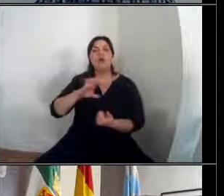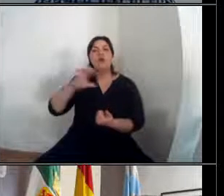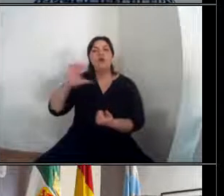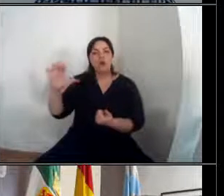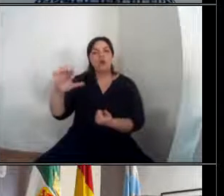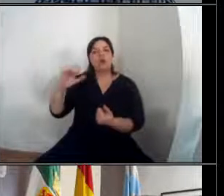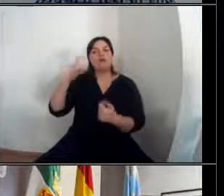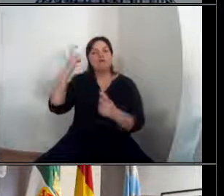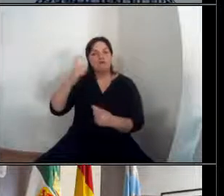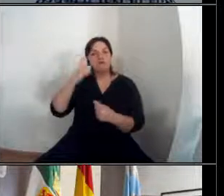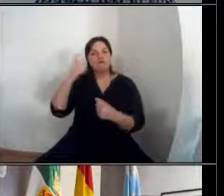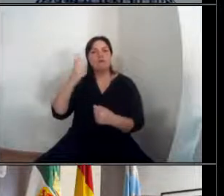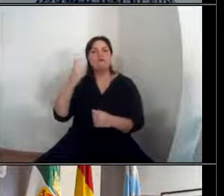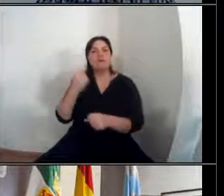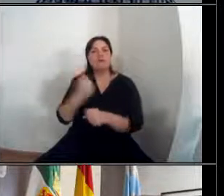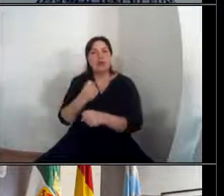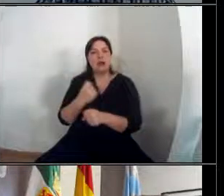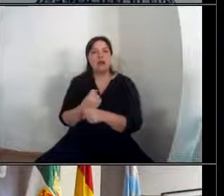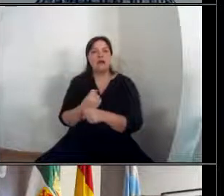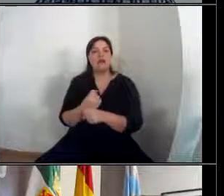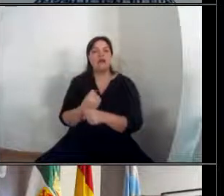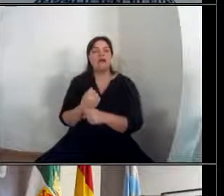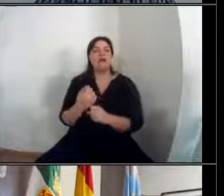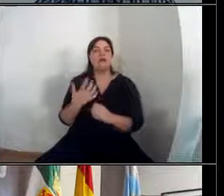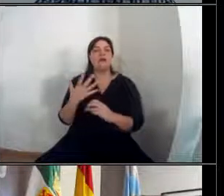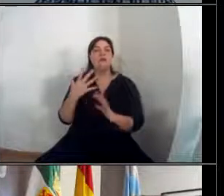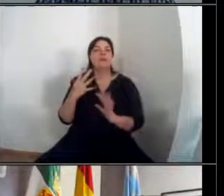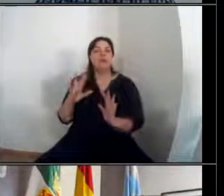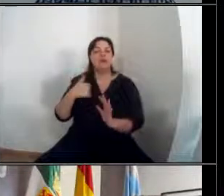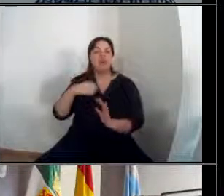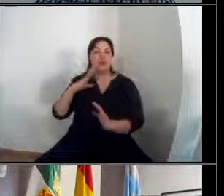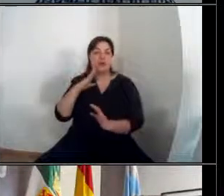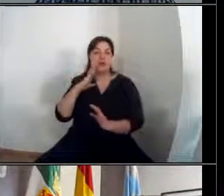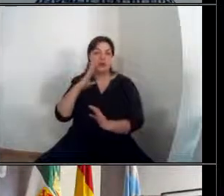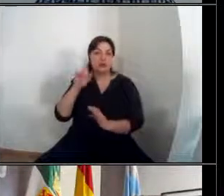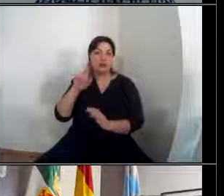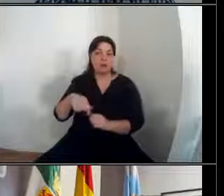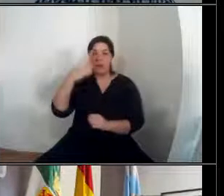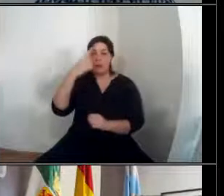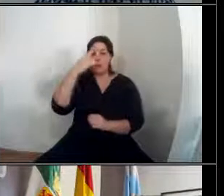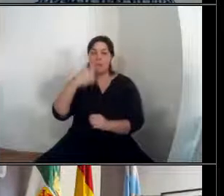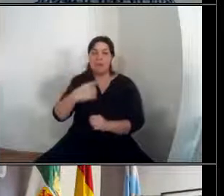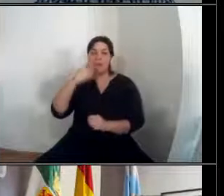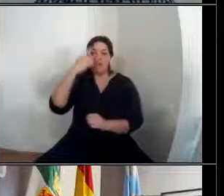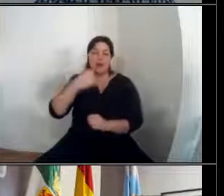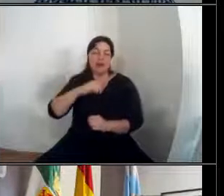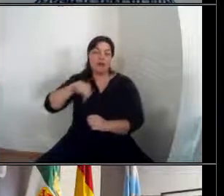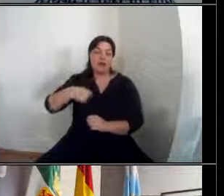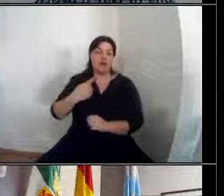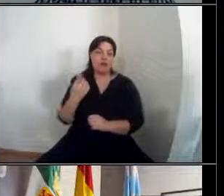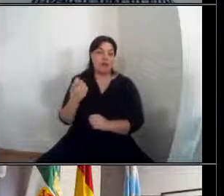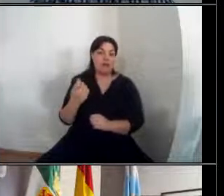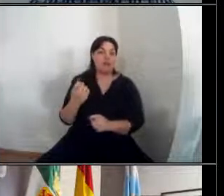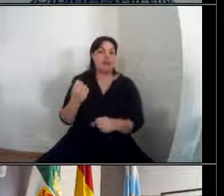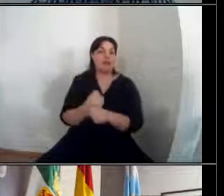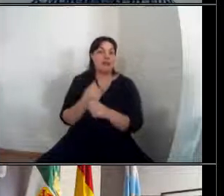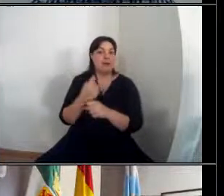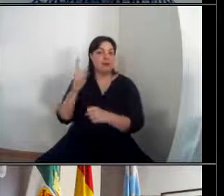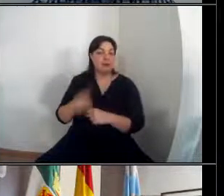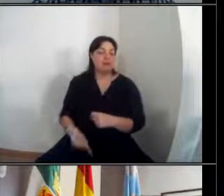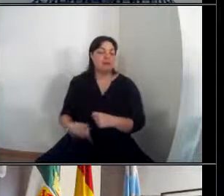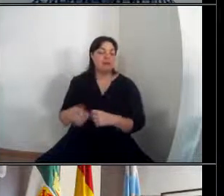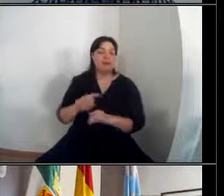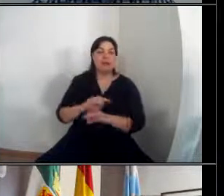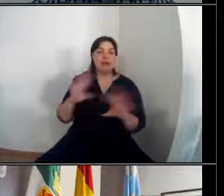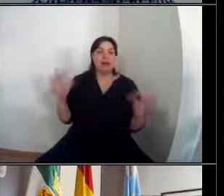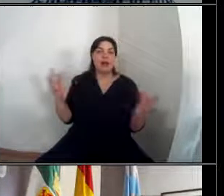lo seguiremos construyendo, como he dicho, en los perfiles que necesitamos y donde está claro que